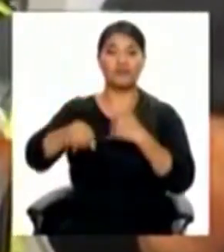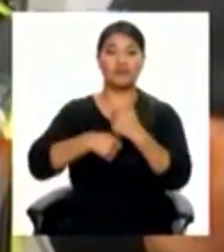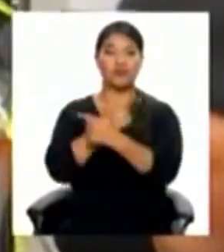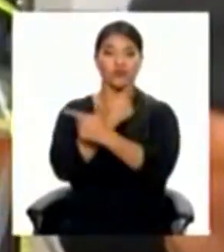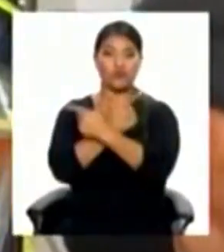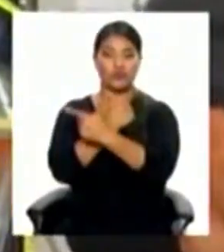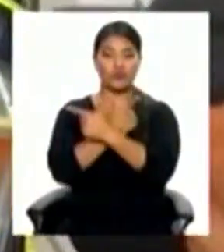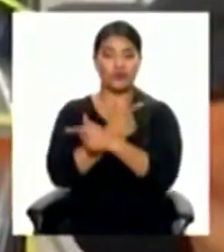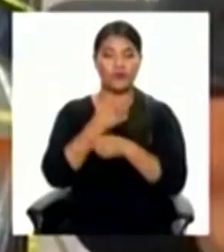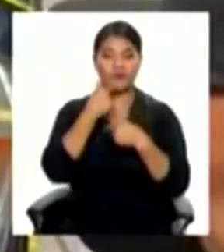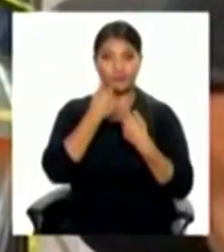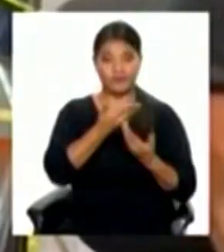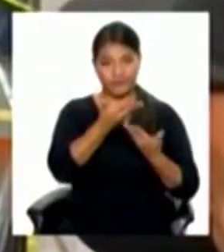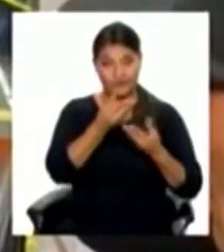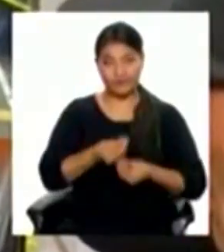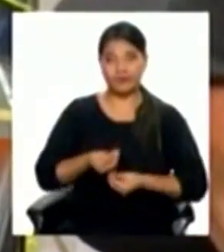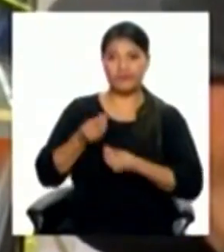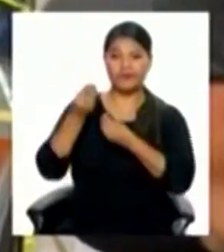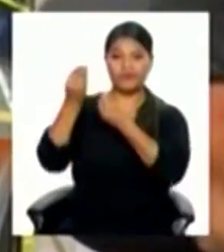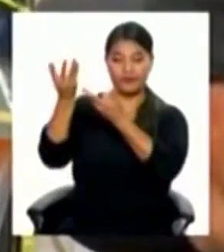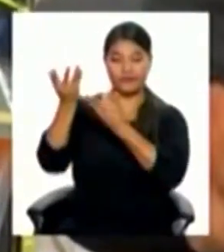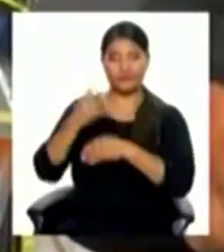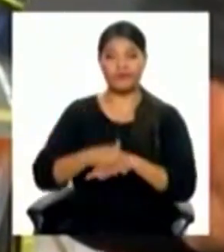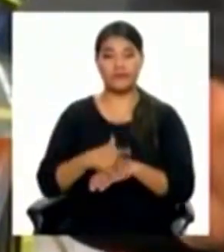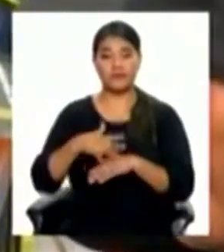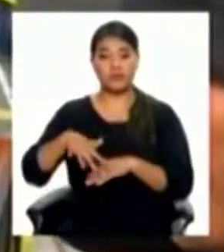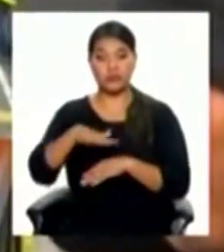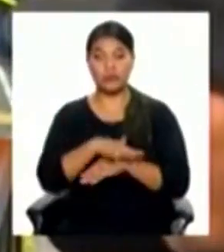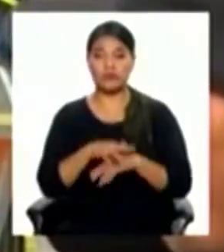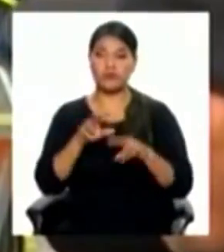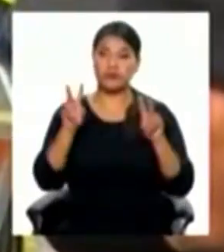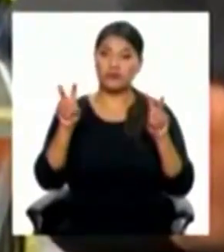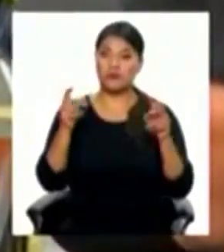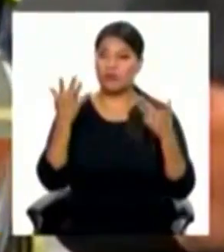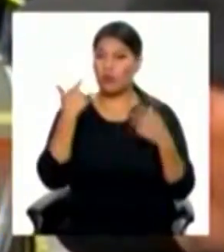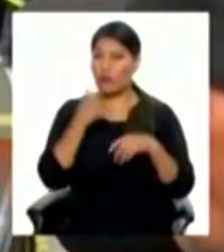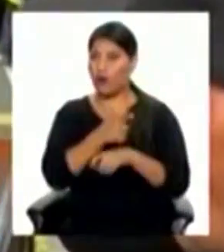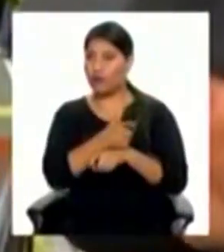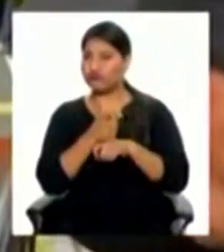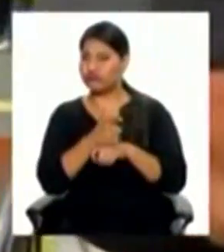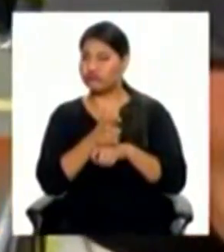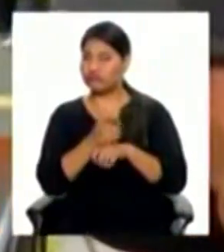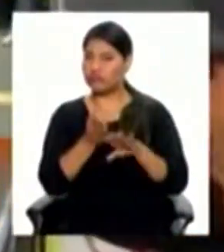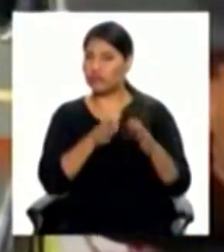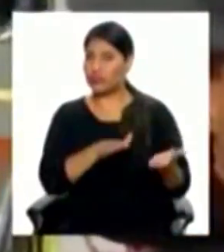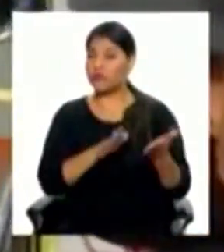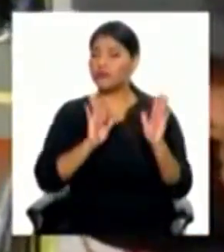Lurigalchos. En la información hasta estas horas de la noche sobre este caso, presunto caso de sicariato, retornamos con ustedes a estudios.